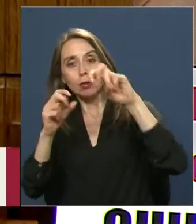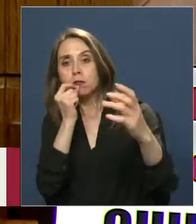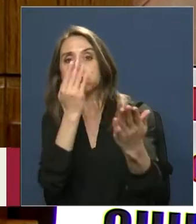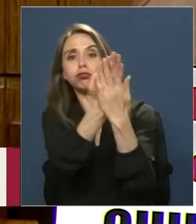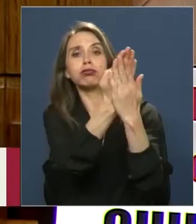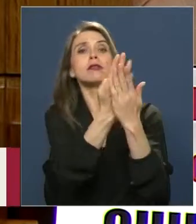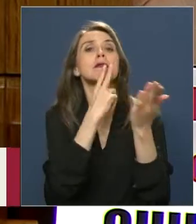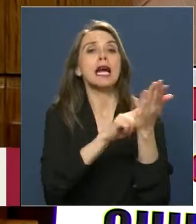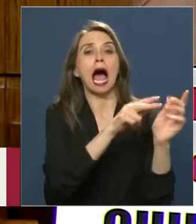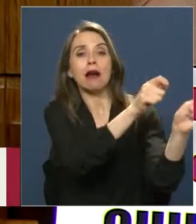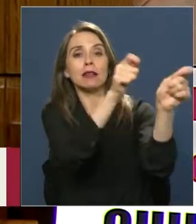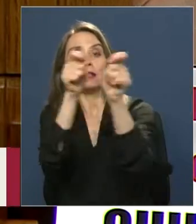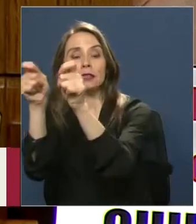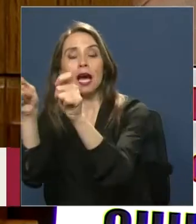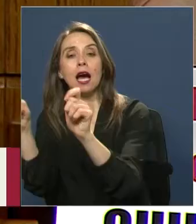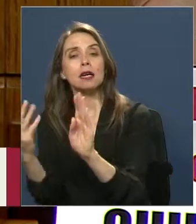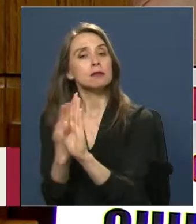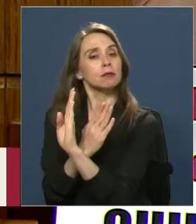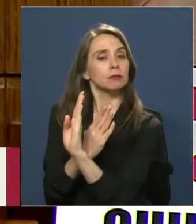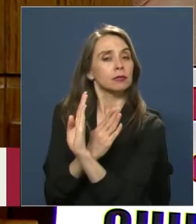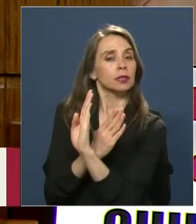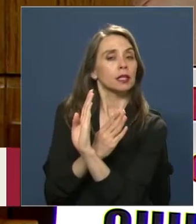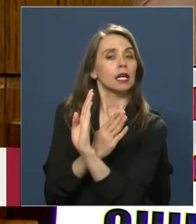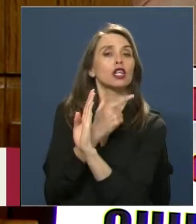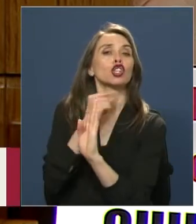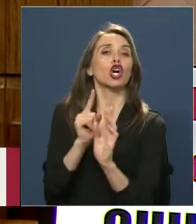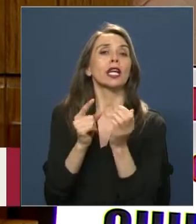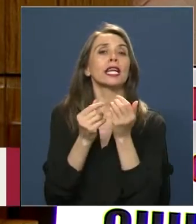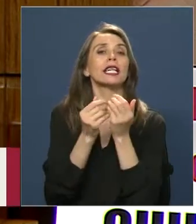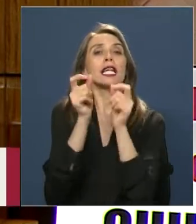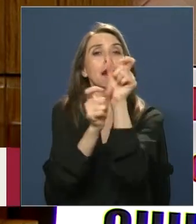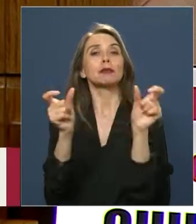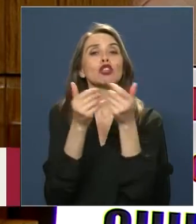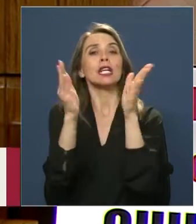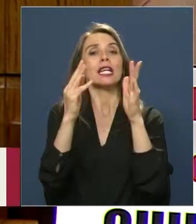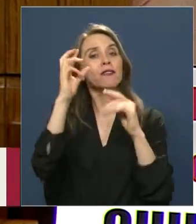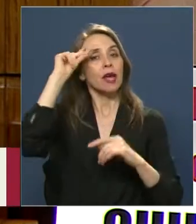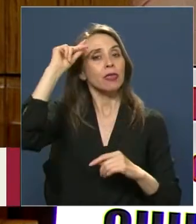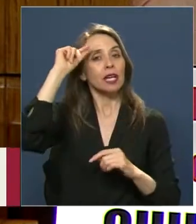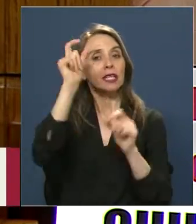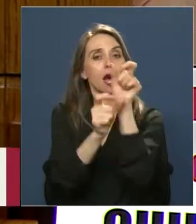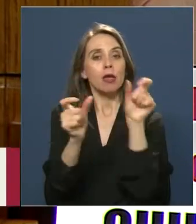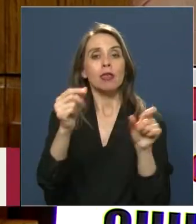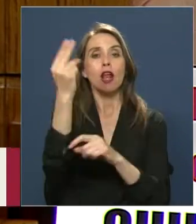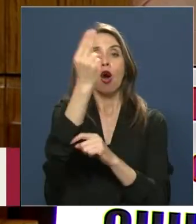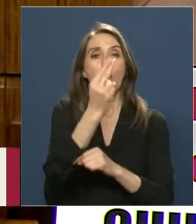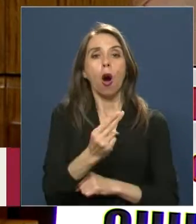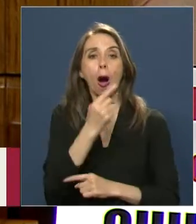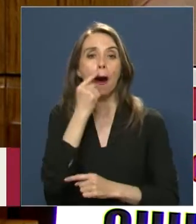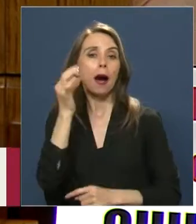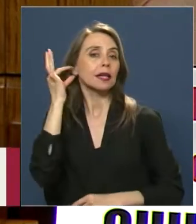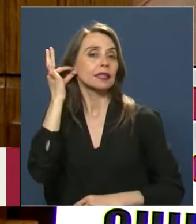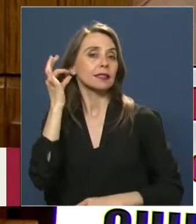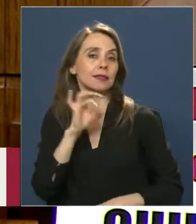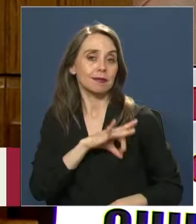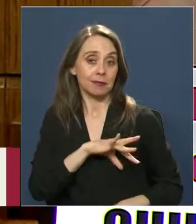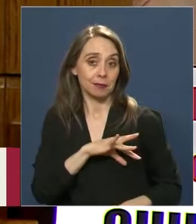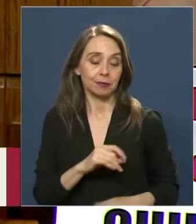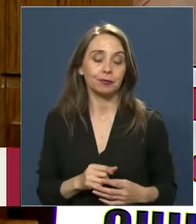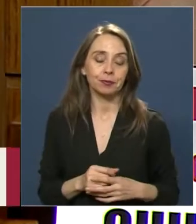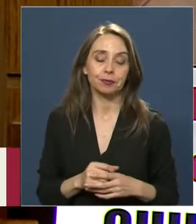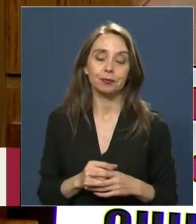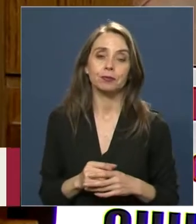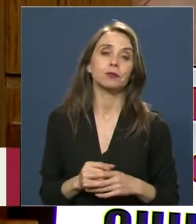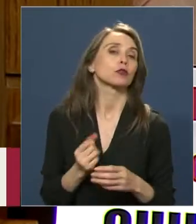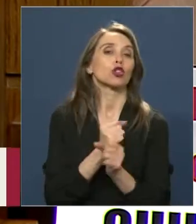una amenaza realmente encubierta a la libertad de creación de las y los artistas chilenos. Tampoco